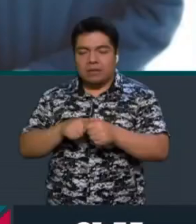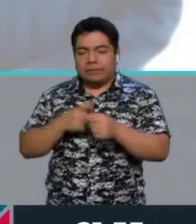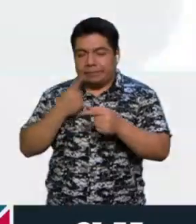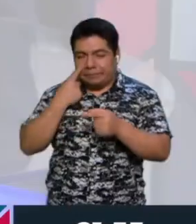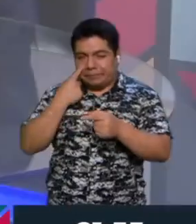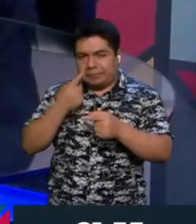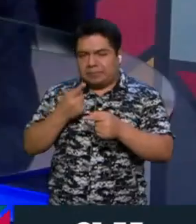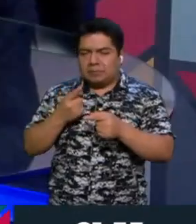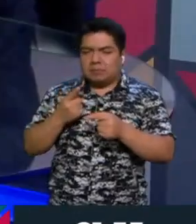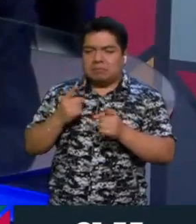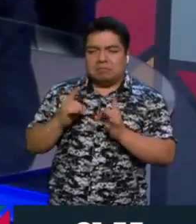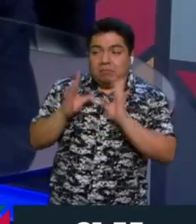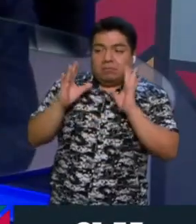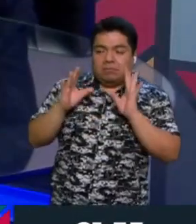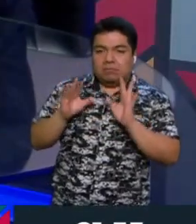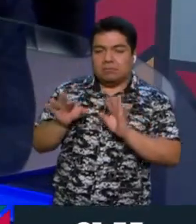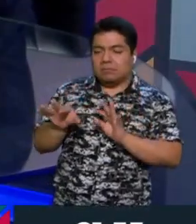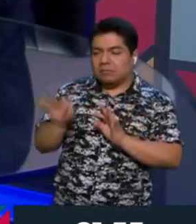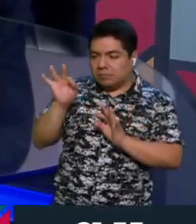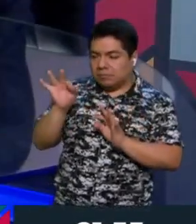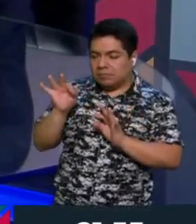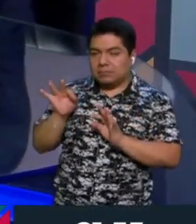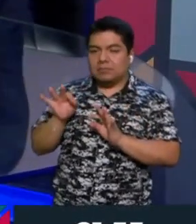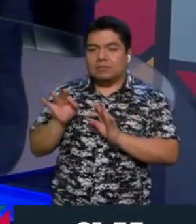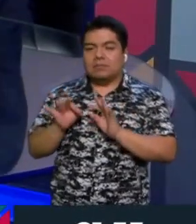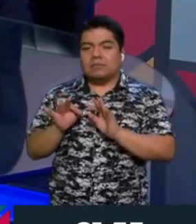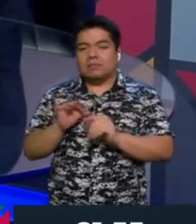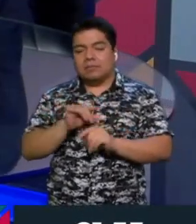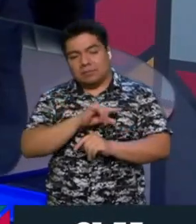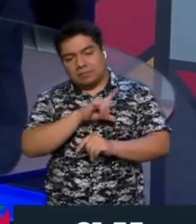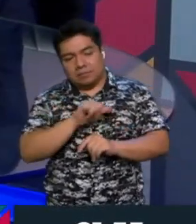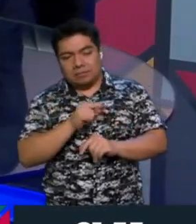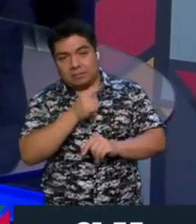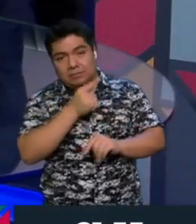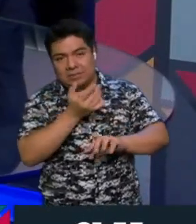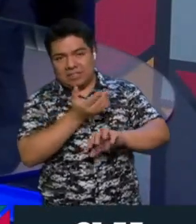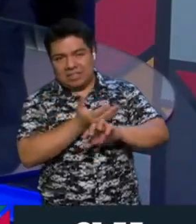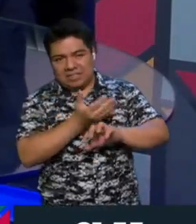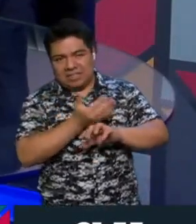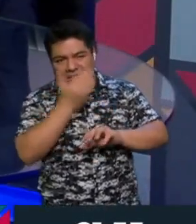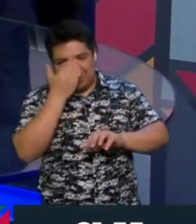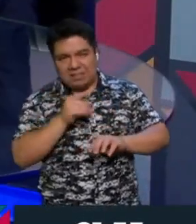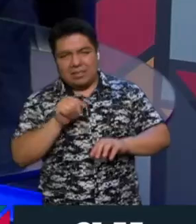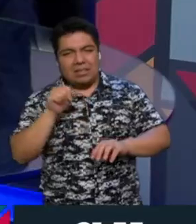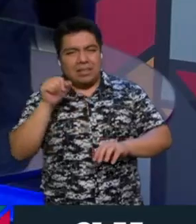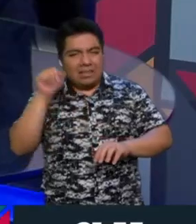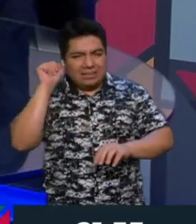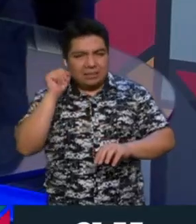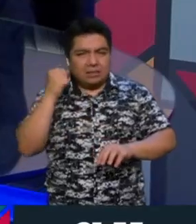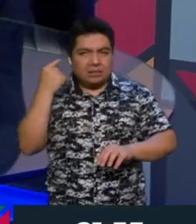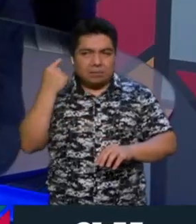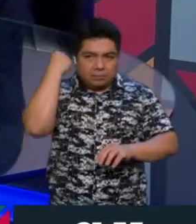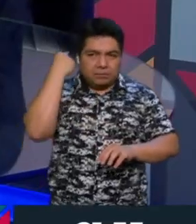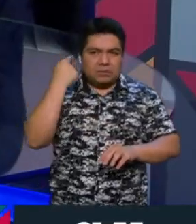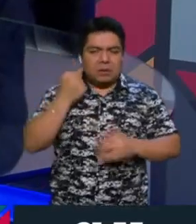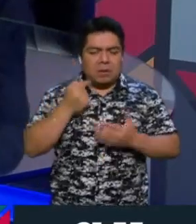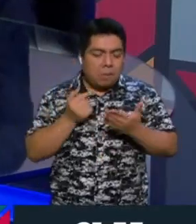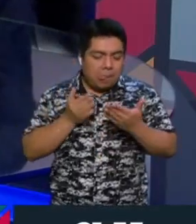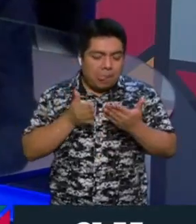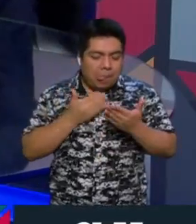escogido este libro precisamente después de lo que pasó el sábado pasado, porque hojeándolo un poquito aquí atrás dice: una misión muy